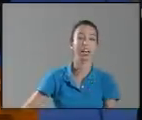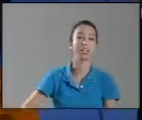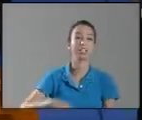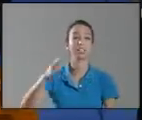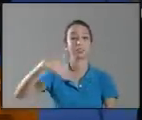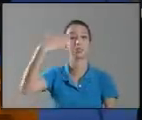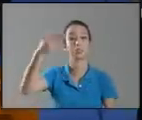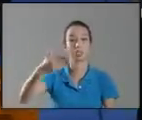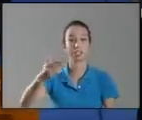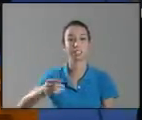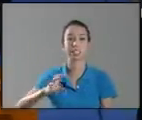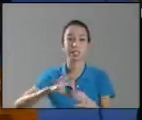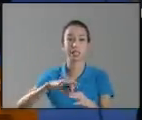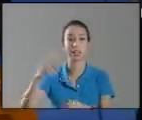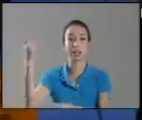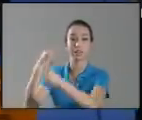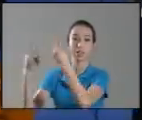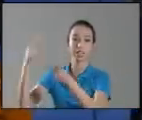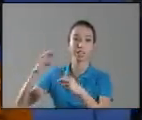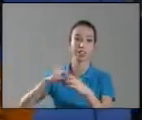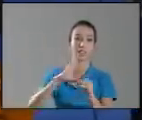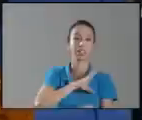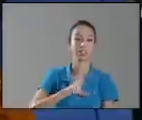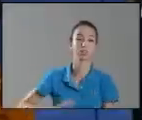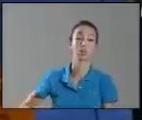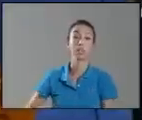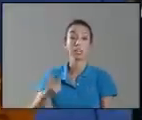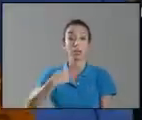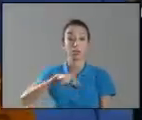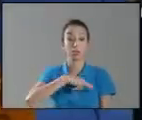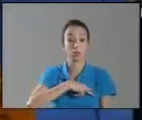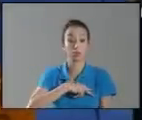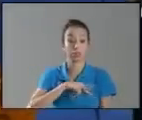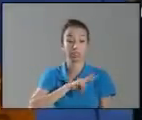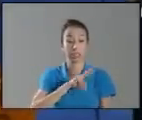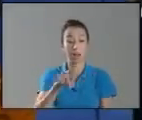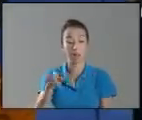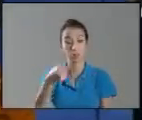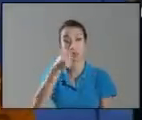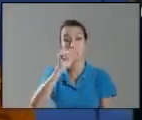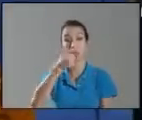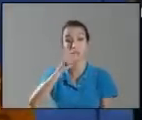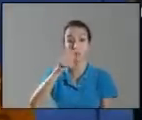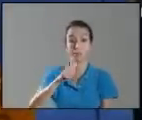vence en el siglo primero después de Cristo, y nosotros lo estamos tomando.